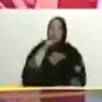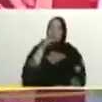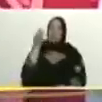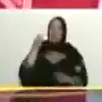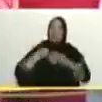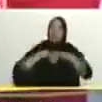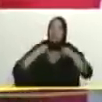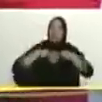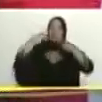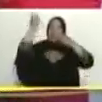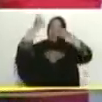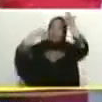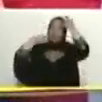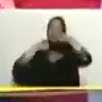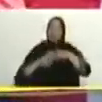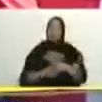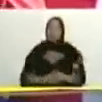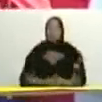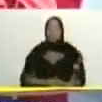¡Que viva!